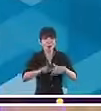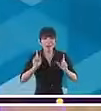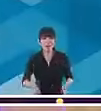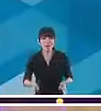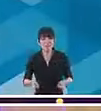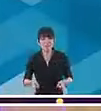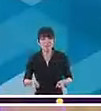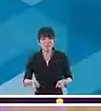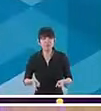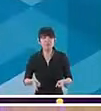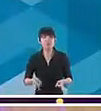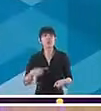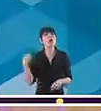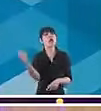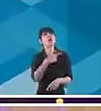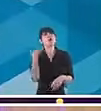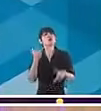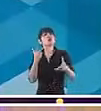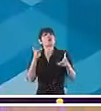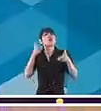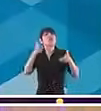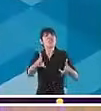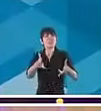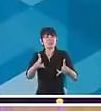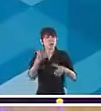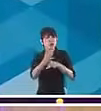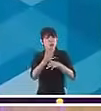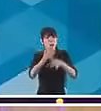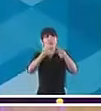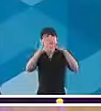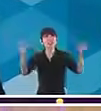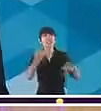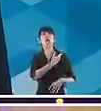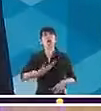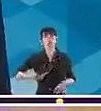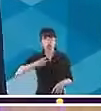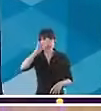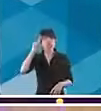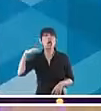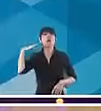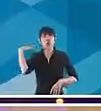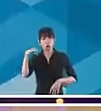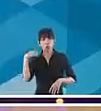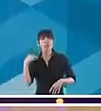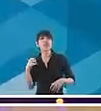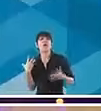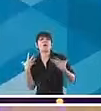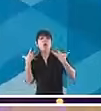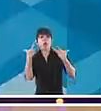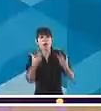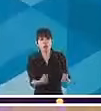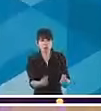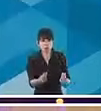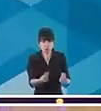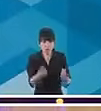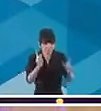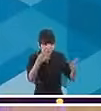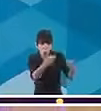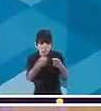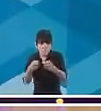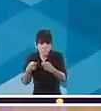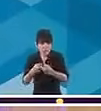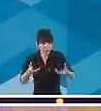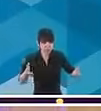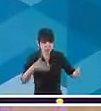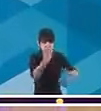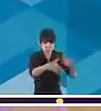rasgaban las vestiduras y mientras Alberto gritaba que iba a acabar con el patriarcado, todo el mundo sabía lo que estaba